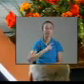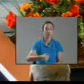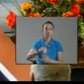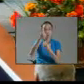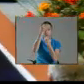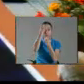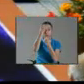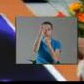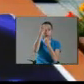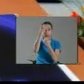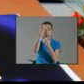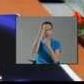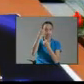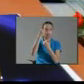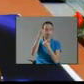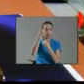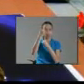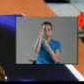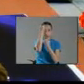gallina?